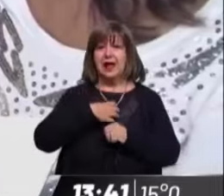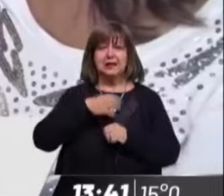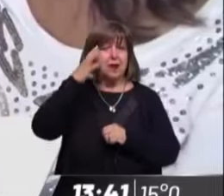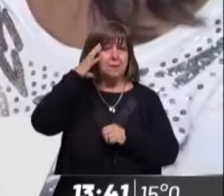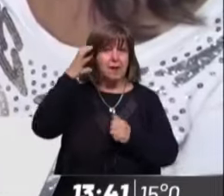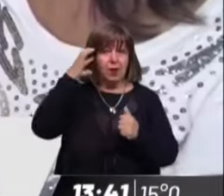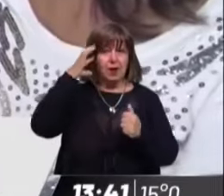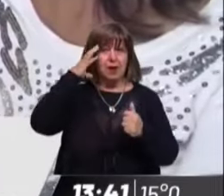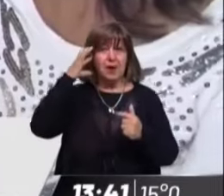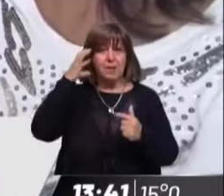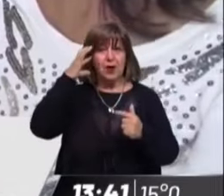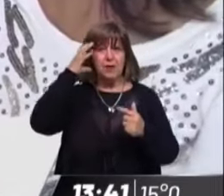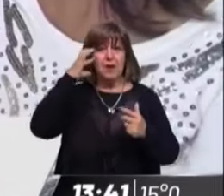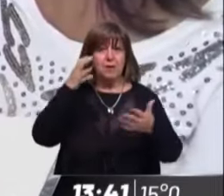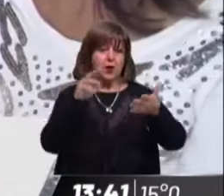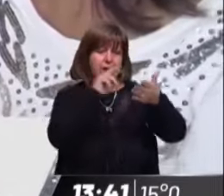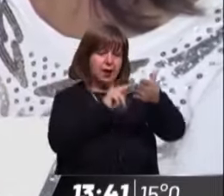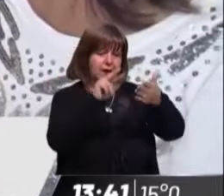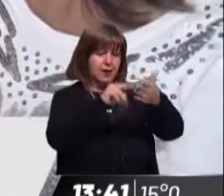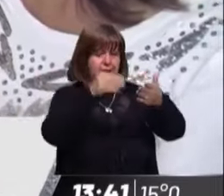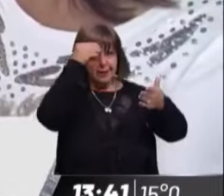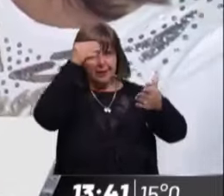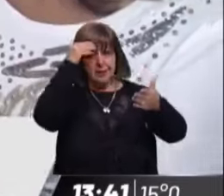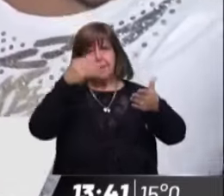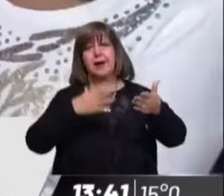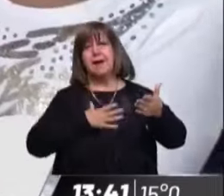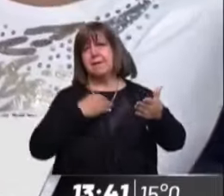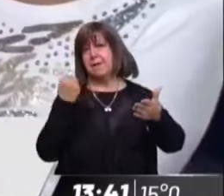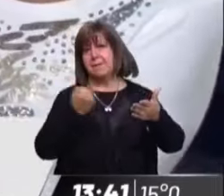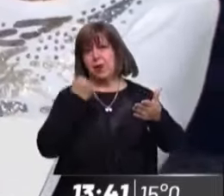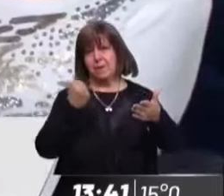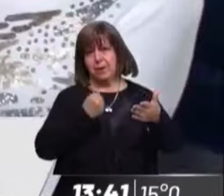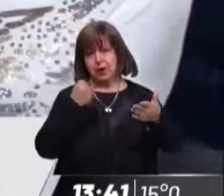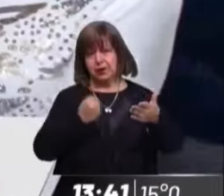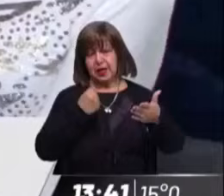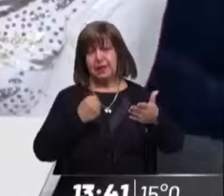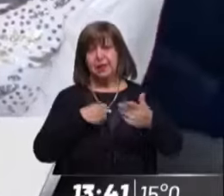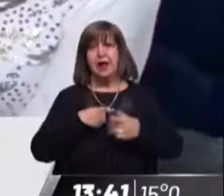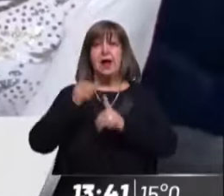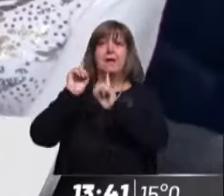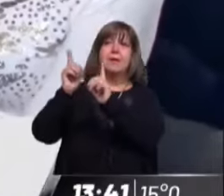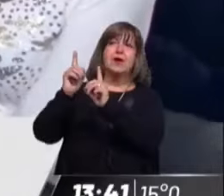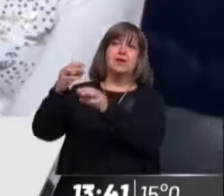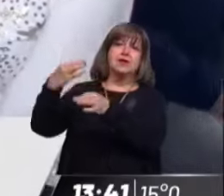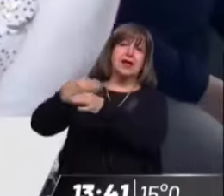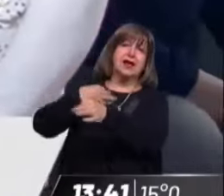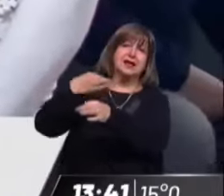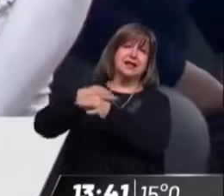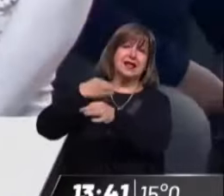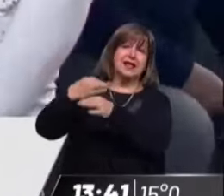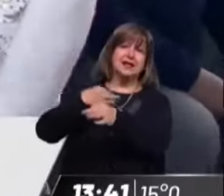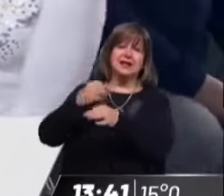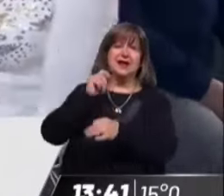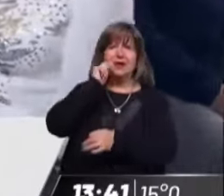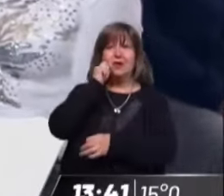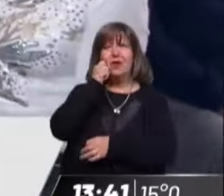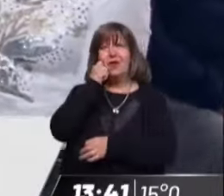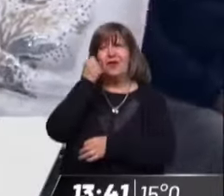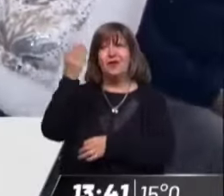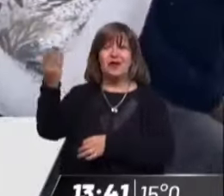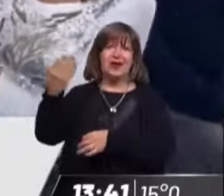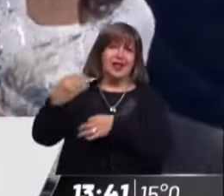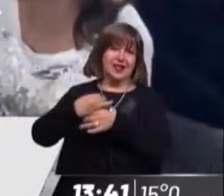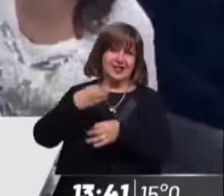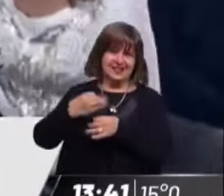hay otra cosa más importante que eso. Y nuestra profesora es una delicia que lo hace más linda, más